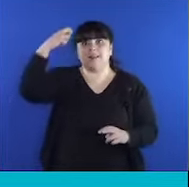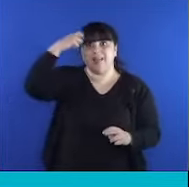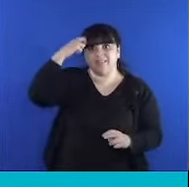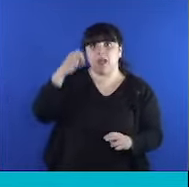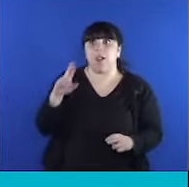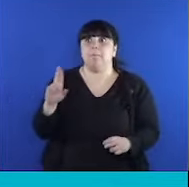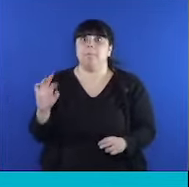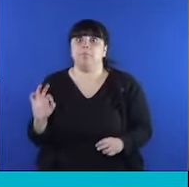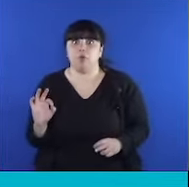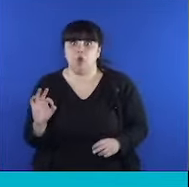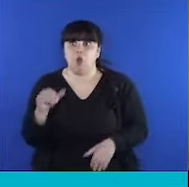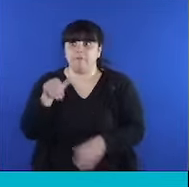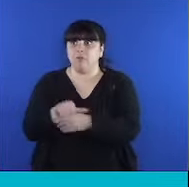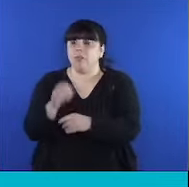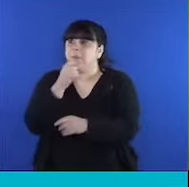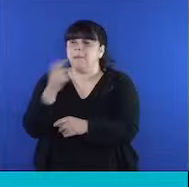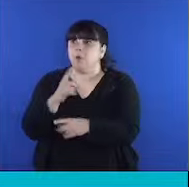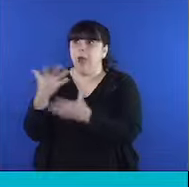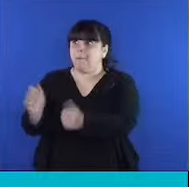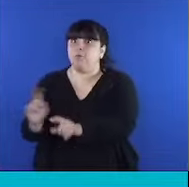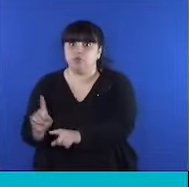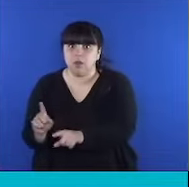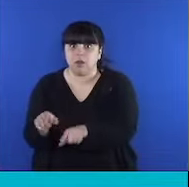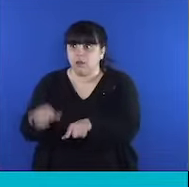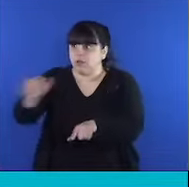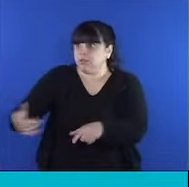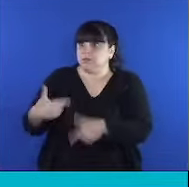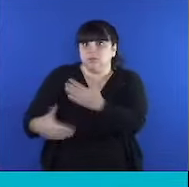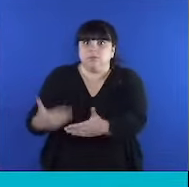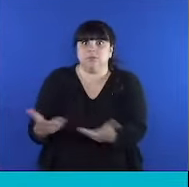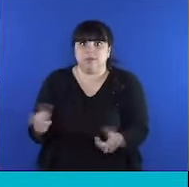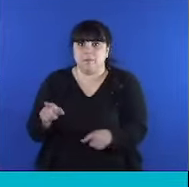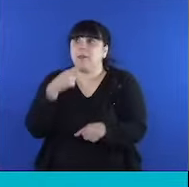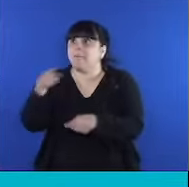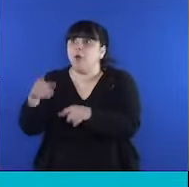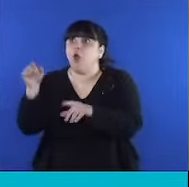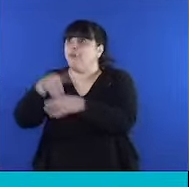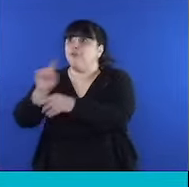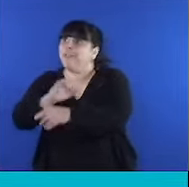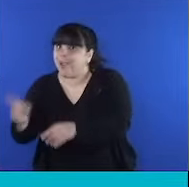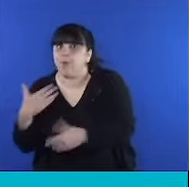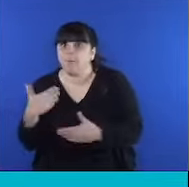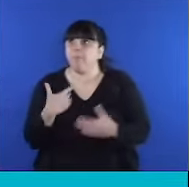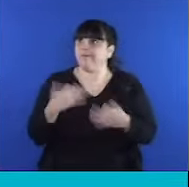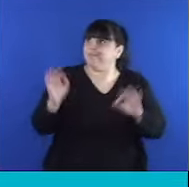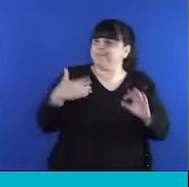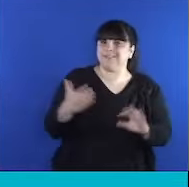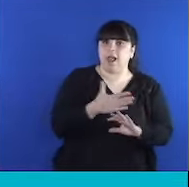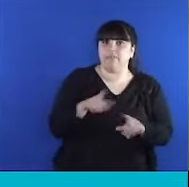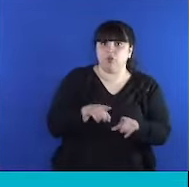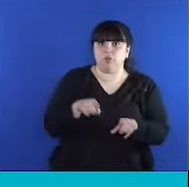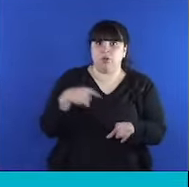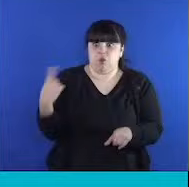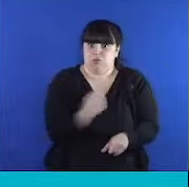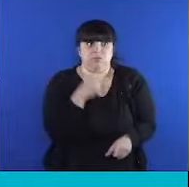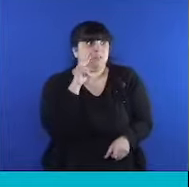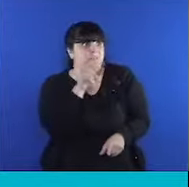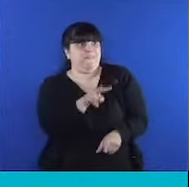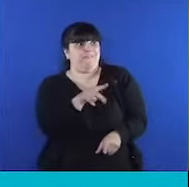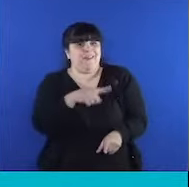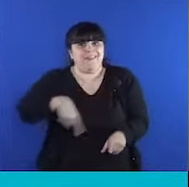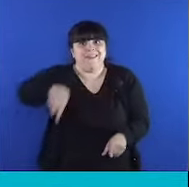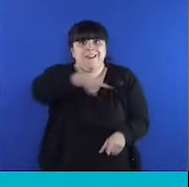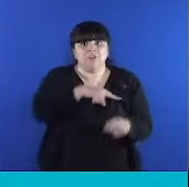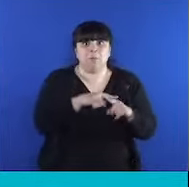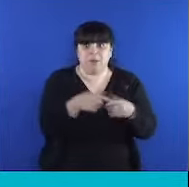PRO, no podría estar imponiendo estos planes. Entonces, las mismas fuerzas políticas que vemos